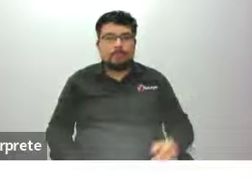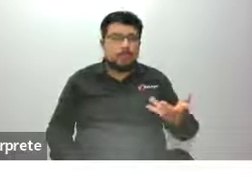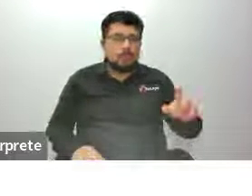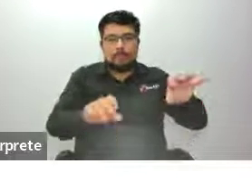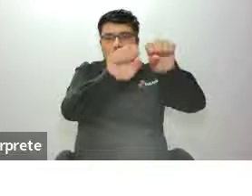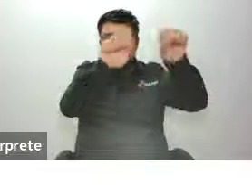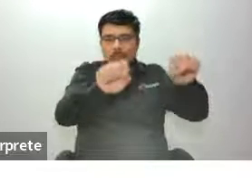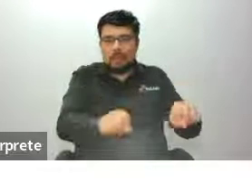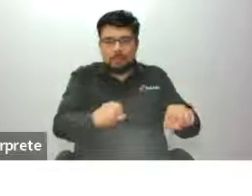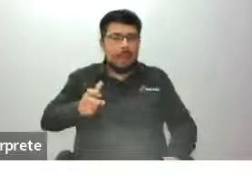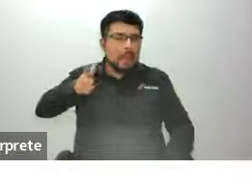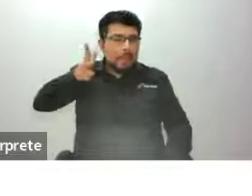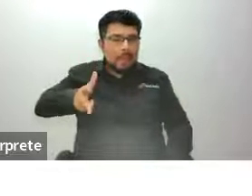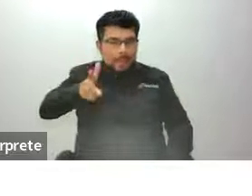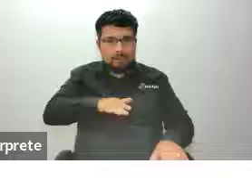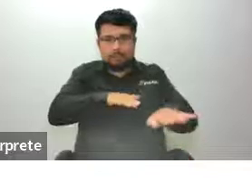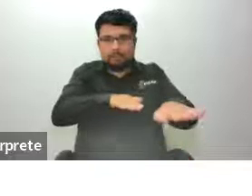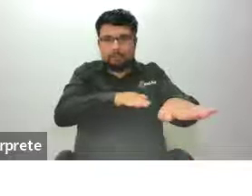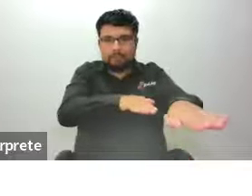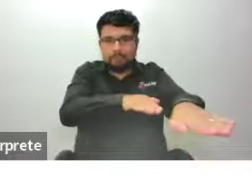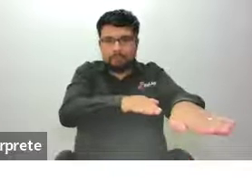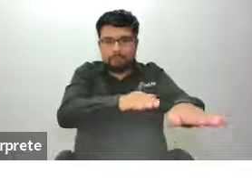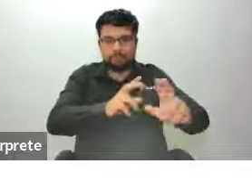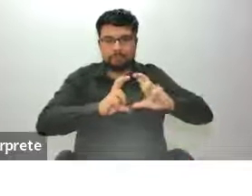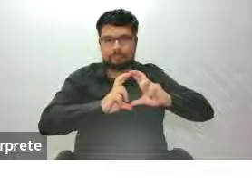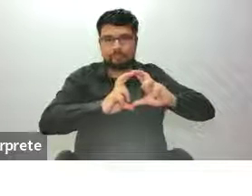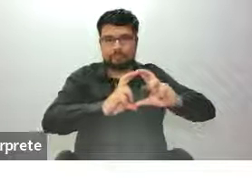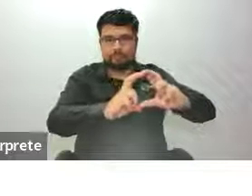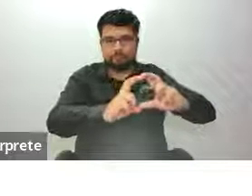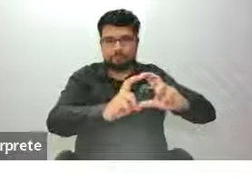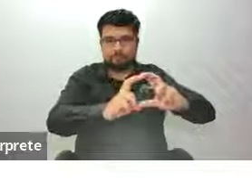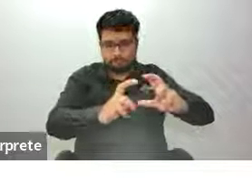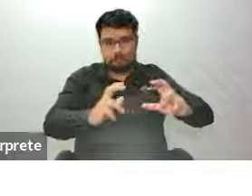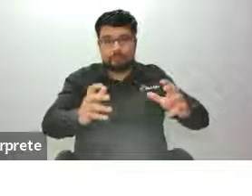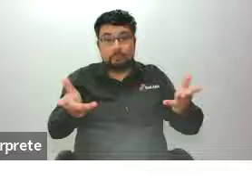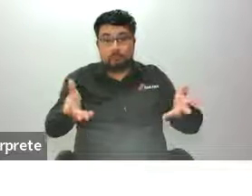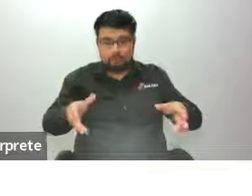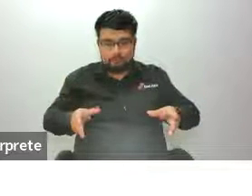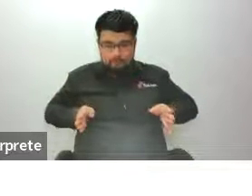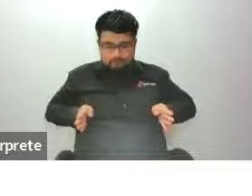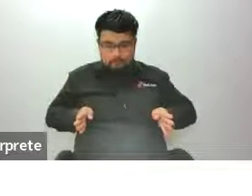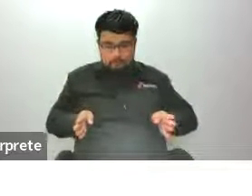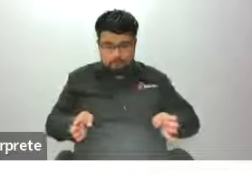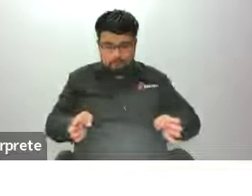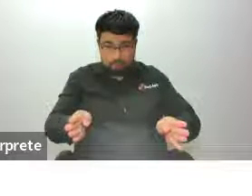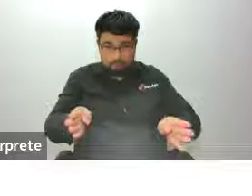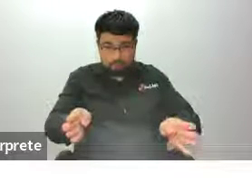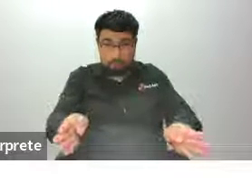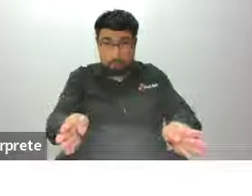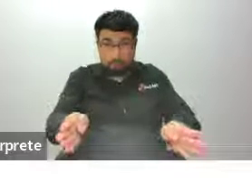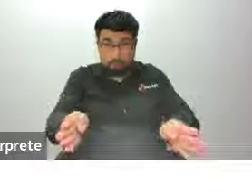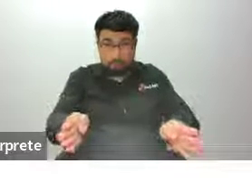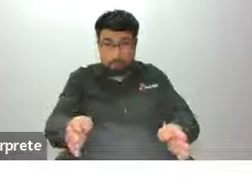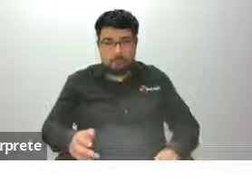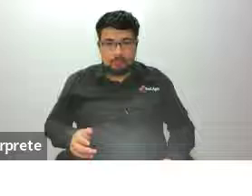trenes, ¿no? Los sistemas de trenes generalmente tienen líneas, ¿no? Líneas que van